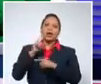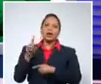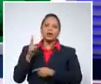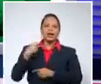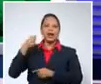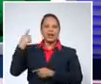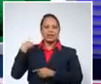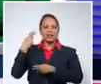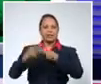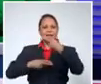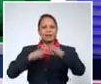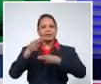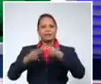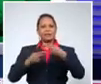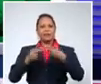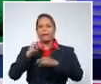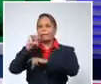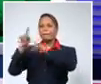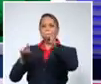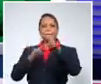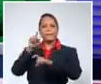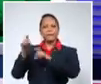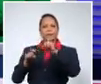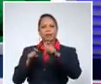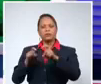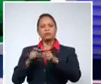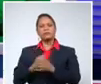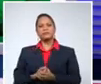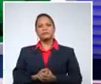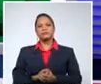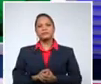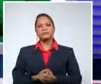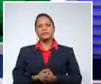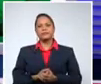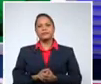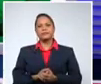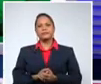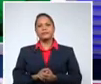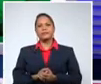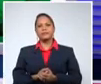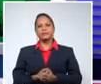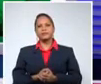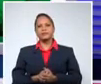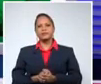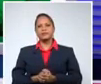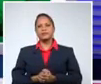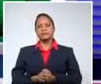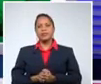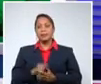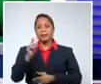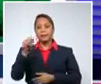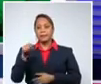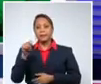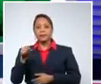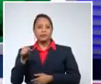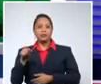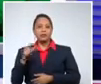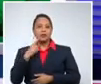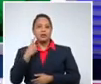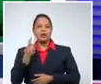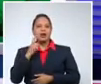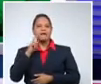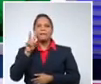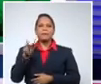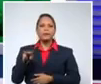hicieron interrogantes, y es que en los pacientes, han encontrado que en